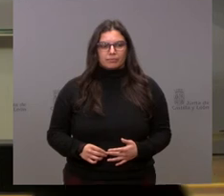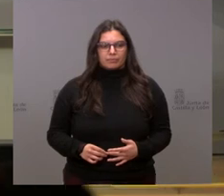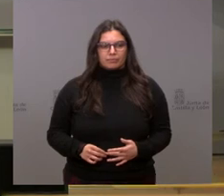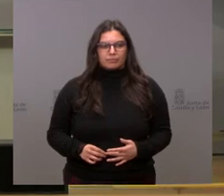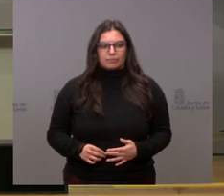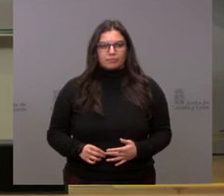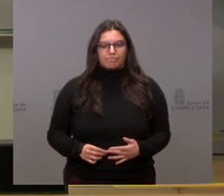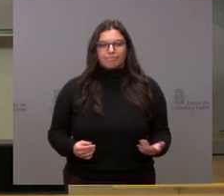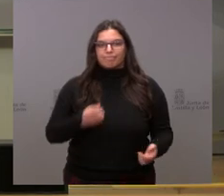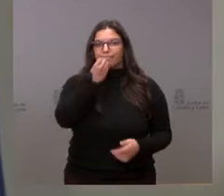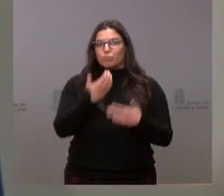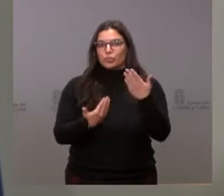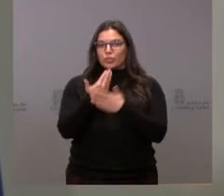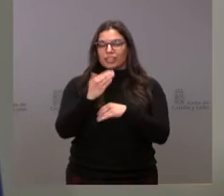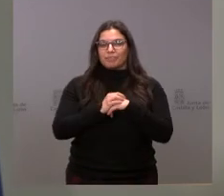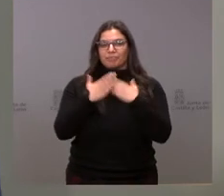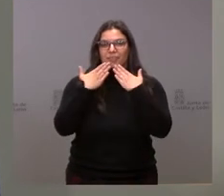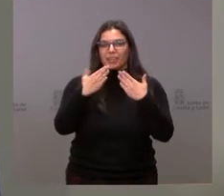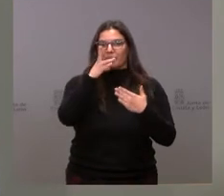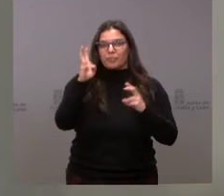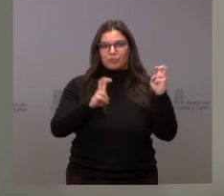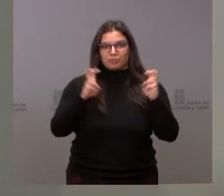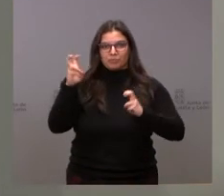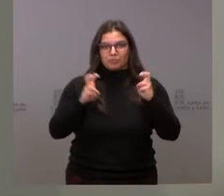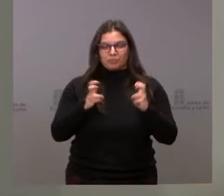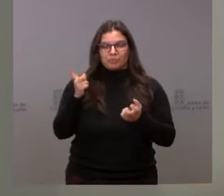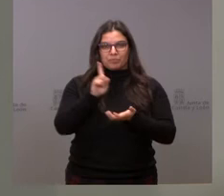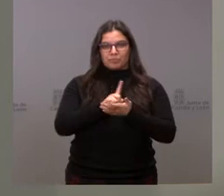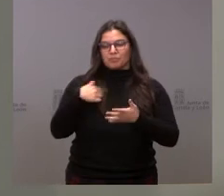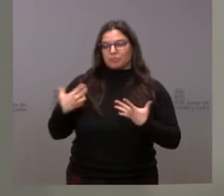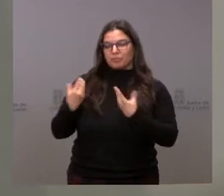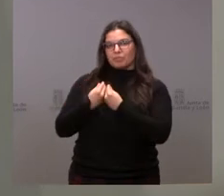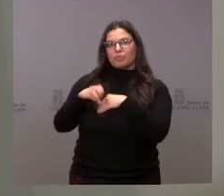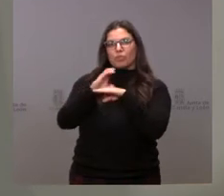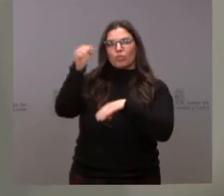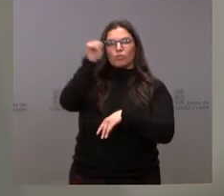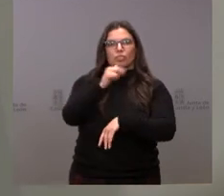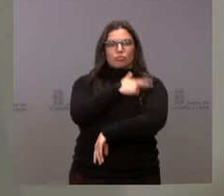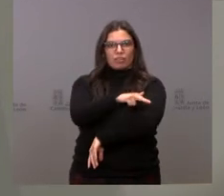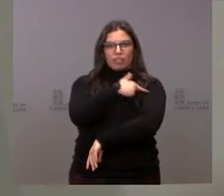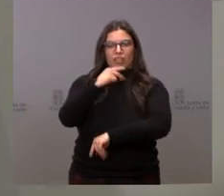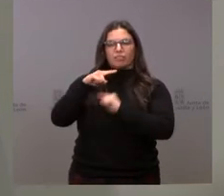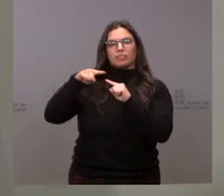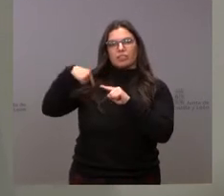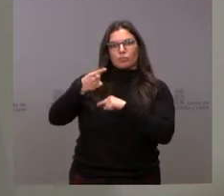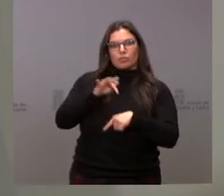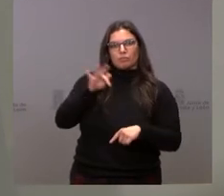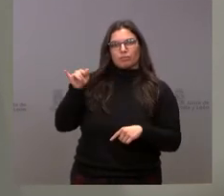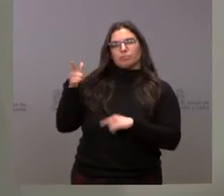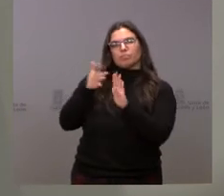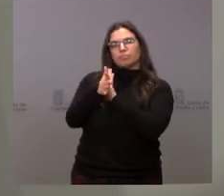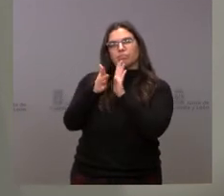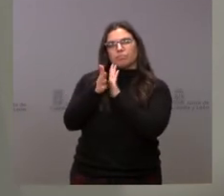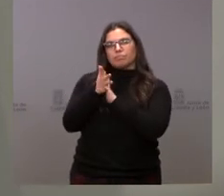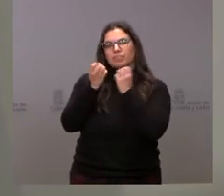pues muy buenos días muchas gracias por su presencia de nuevo me acompaña el consejero de sanidad que posteriormente hará un repaso a